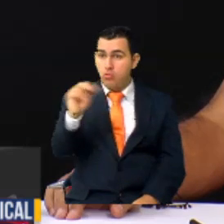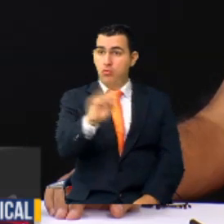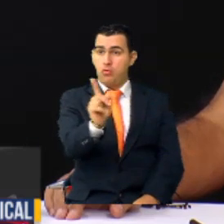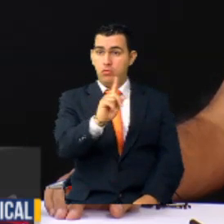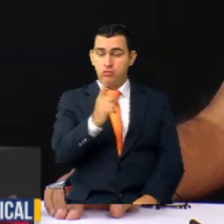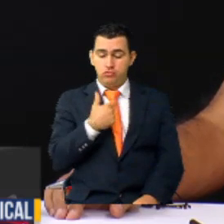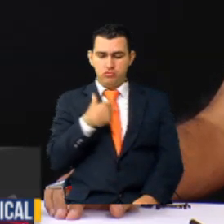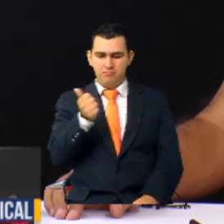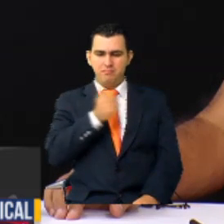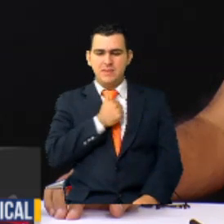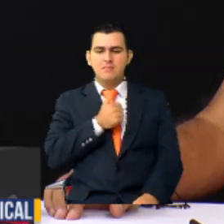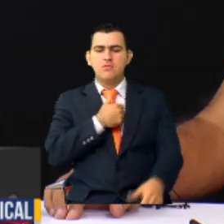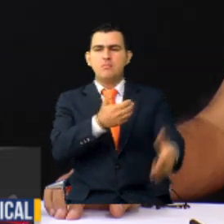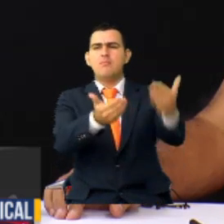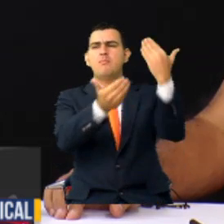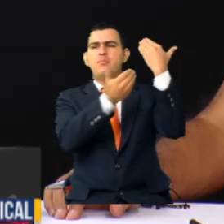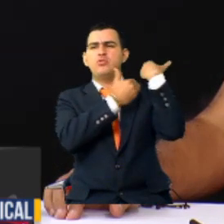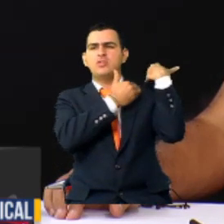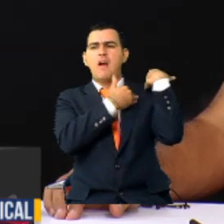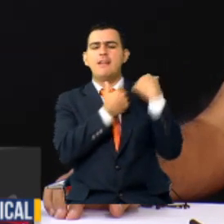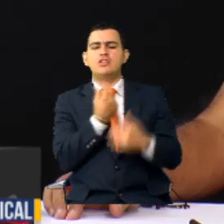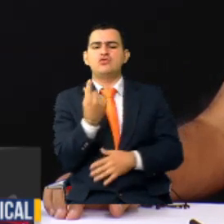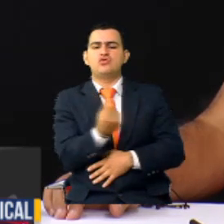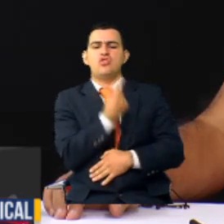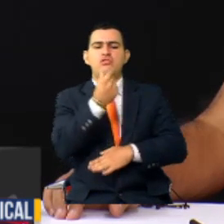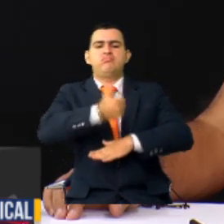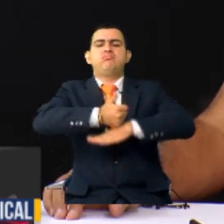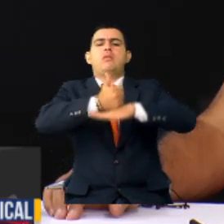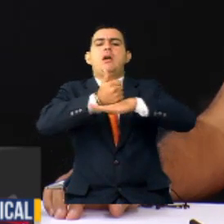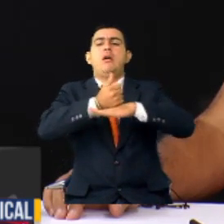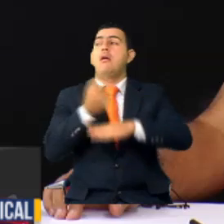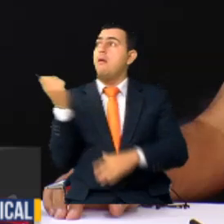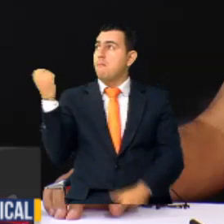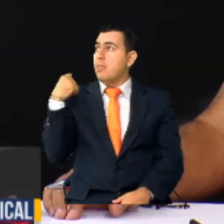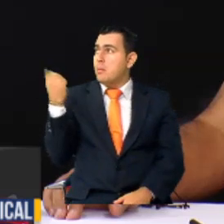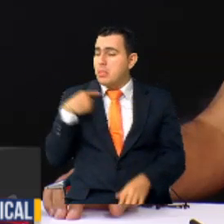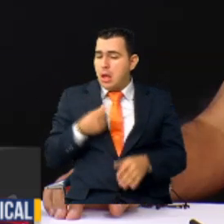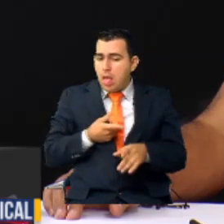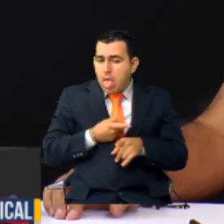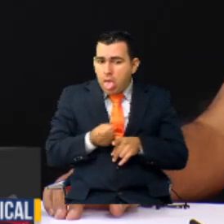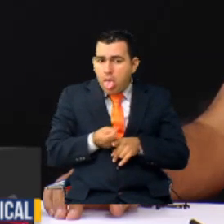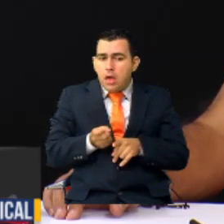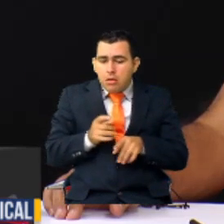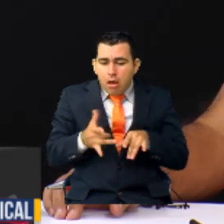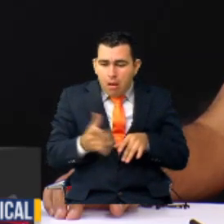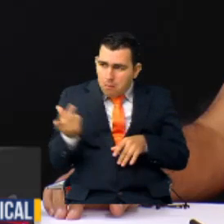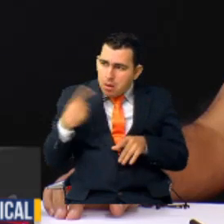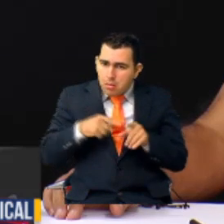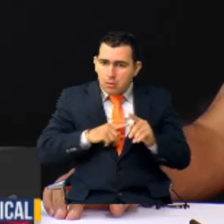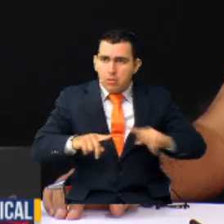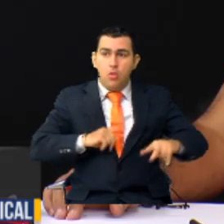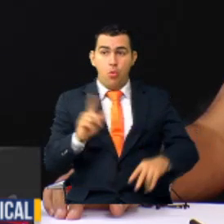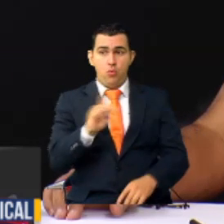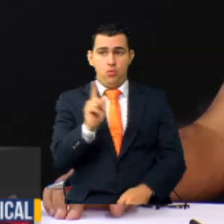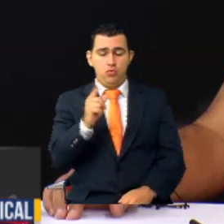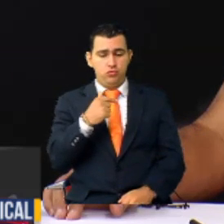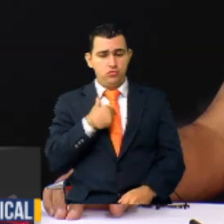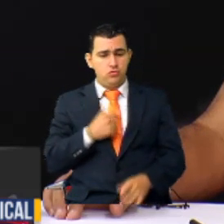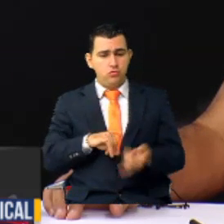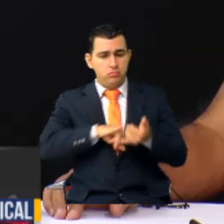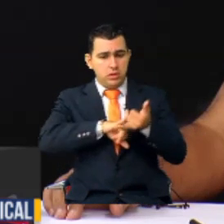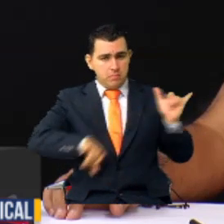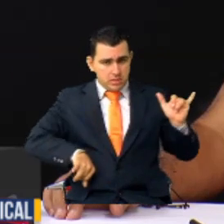el de estudiar la ciudad, el de prepararme para momentos específicos como estos. No para que,